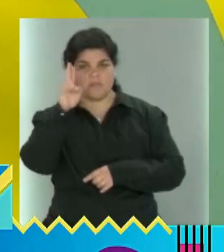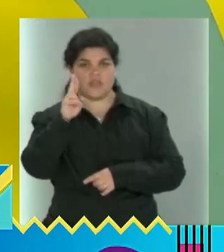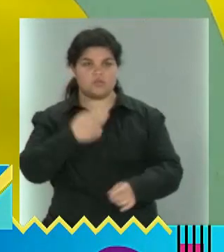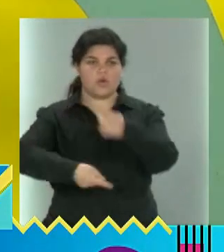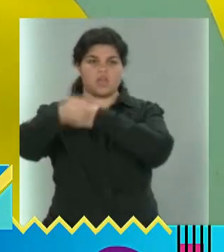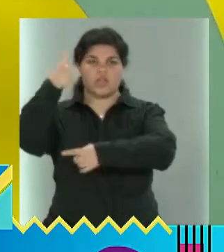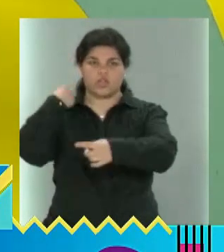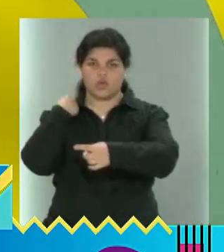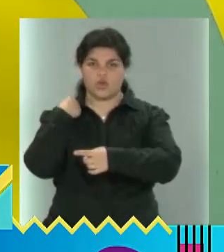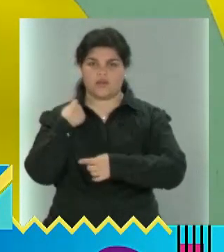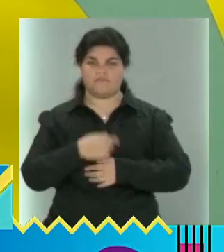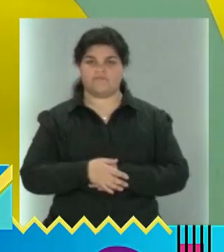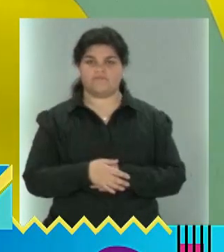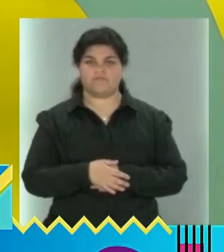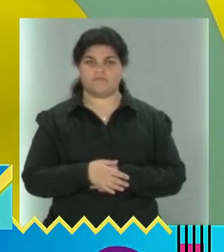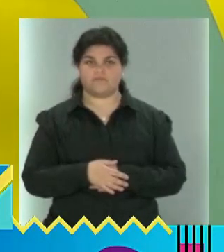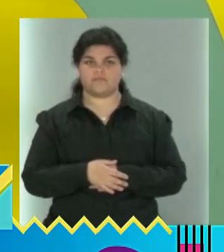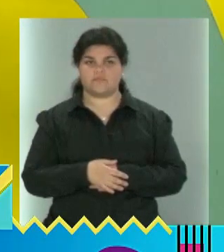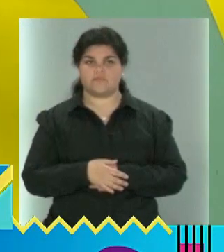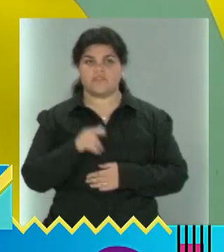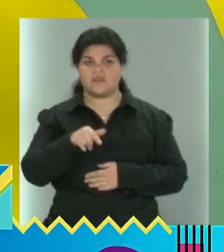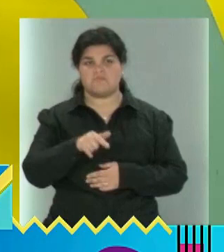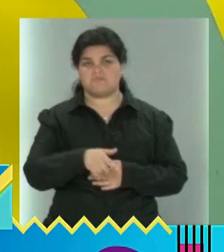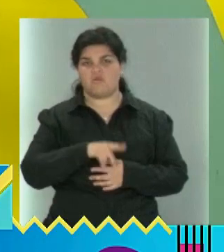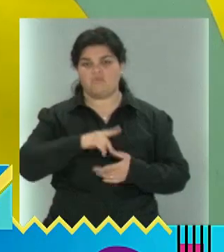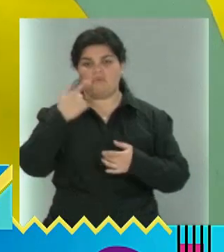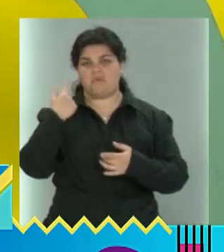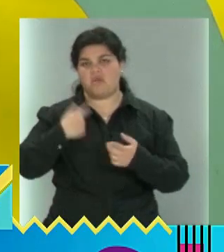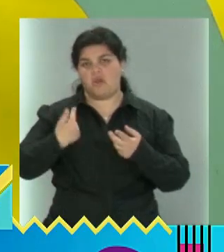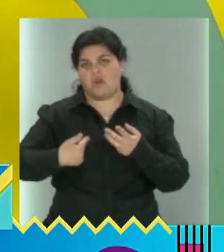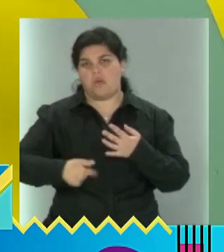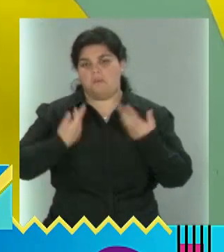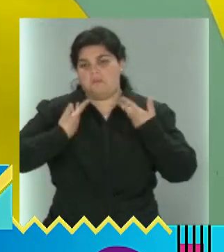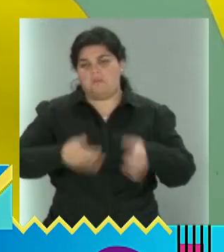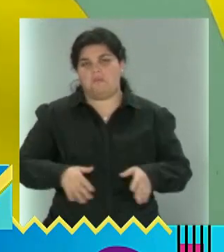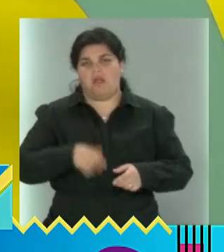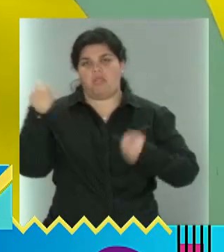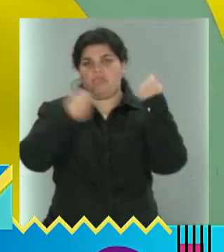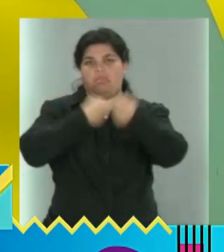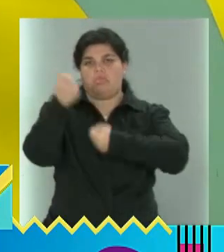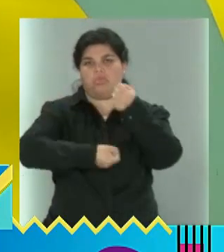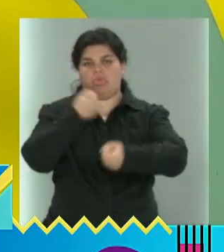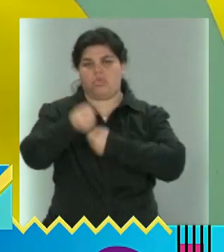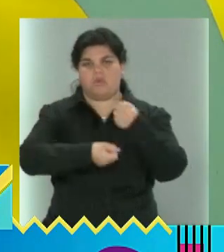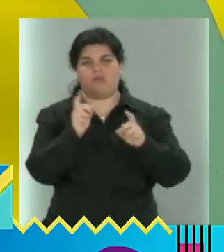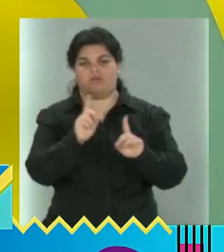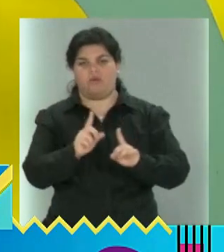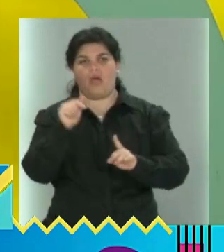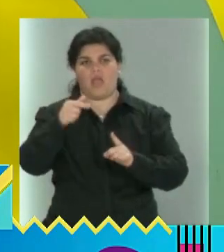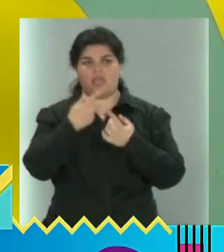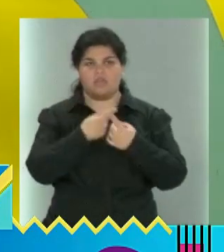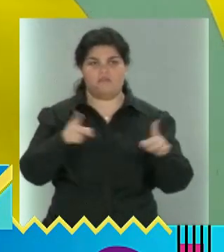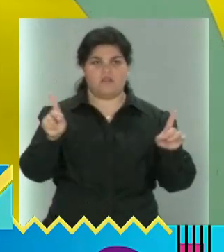es marcial. Si no, sería un arte de lucha o un arte de deportivo. Y ahí la diferencia